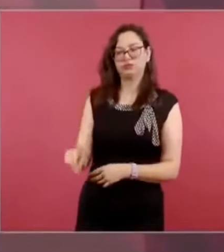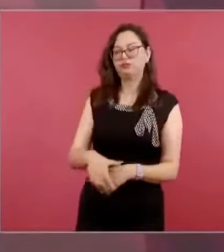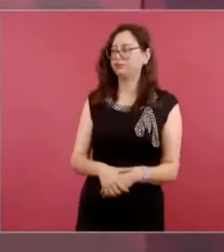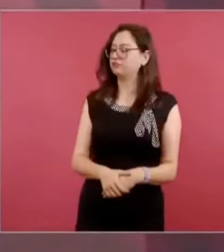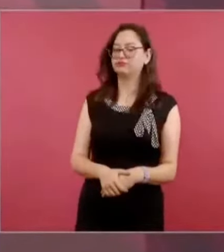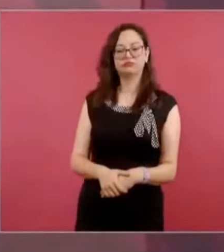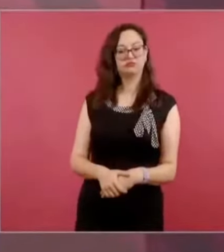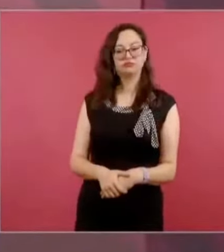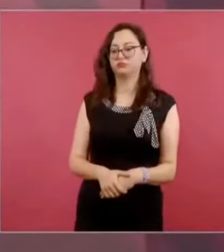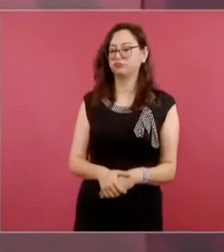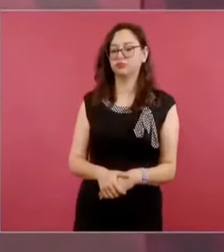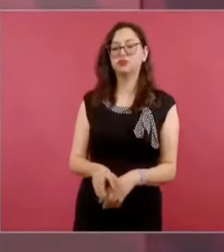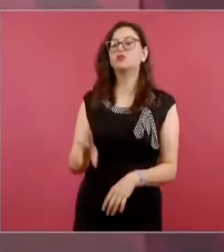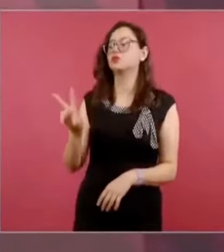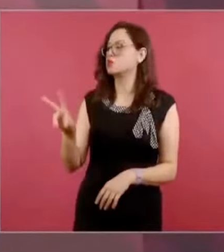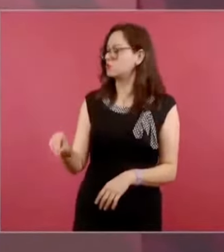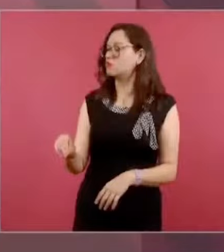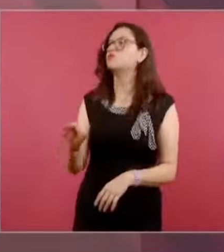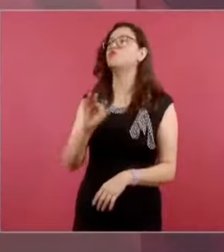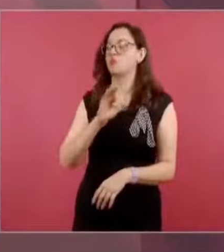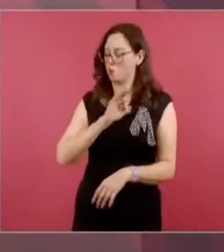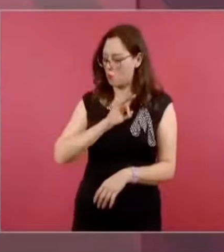sostuvimos de que se podía